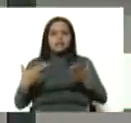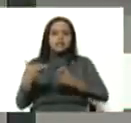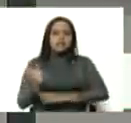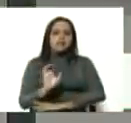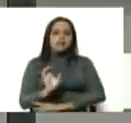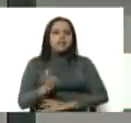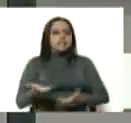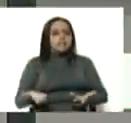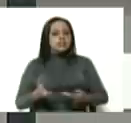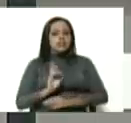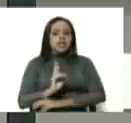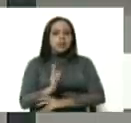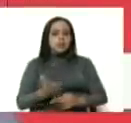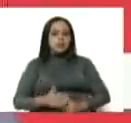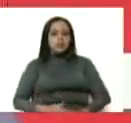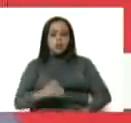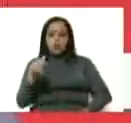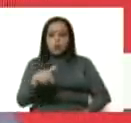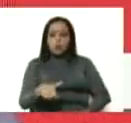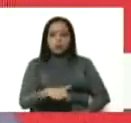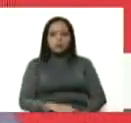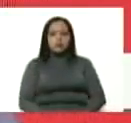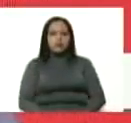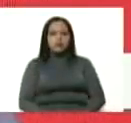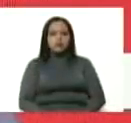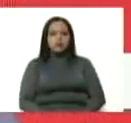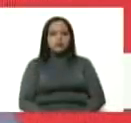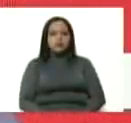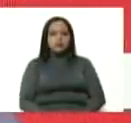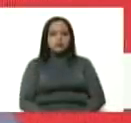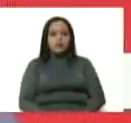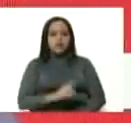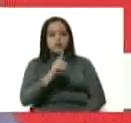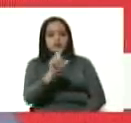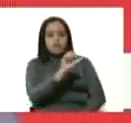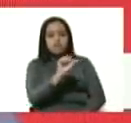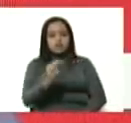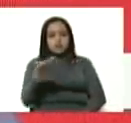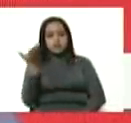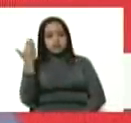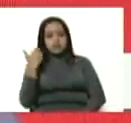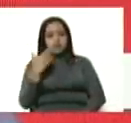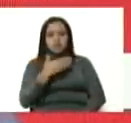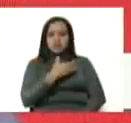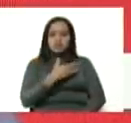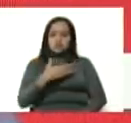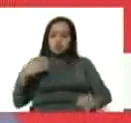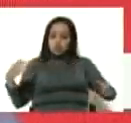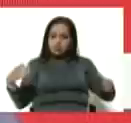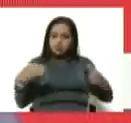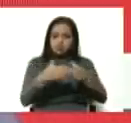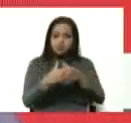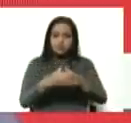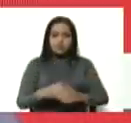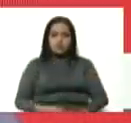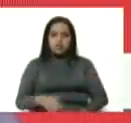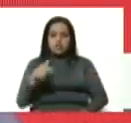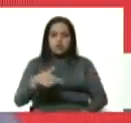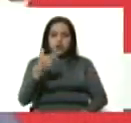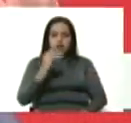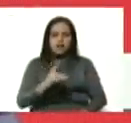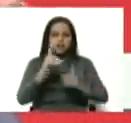caso. Y es por eso que hoy, hace una semana, tuvimos la audiencia y hoy hay una